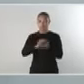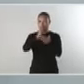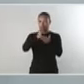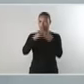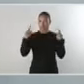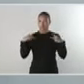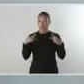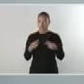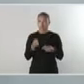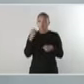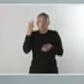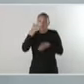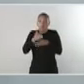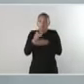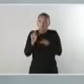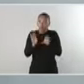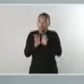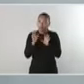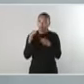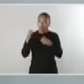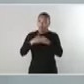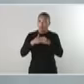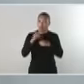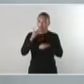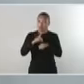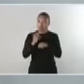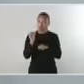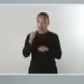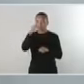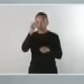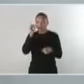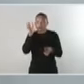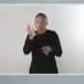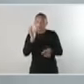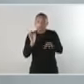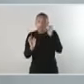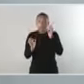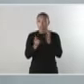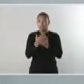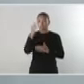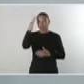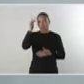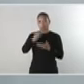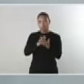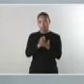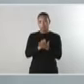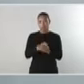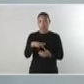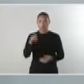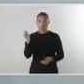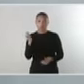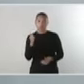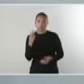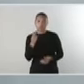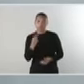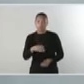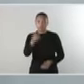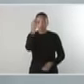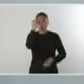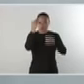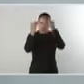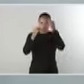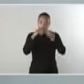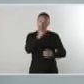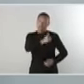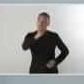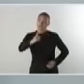elegir el destino de Tamaulipas pero para eso nos tienen que conocer muy bien a todos nosotros y saber qué traemos